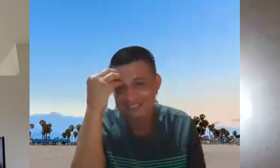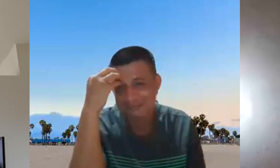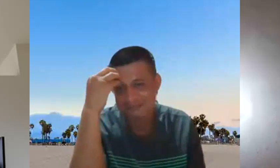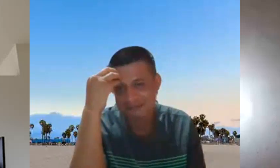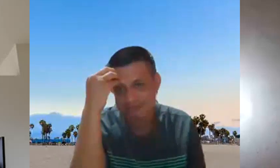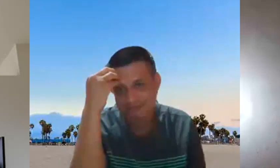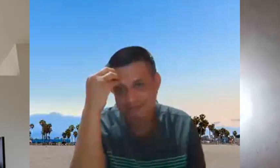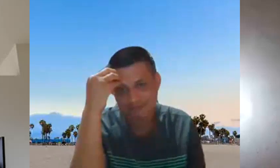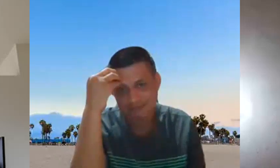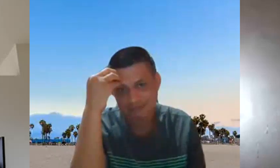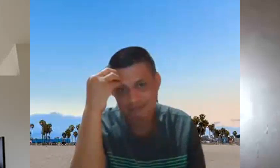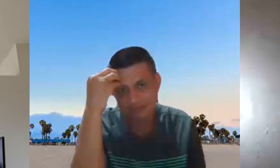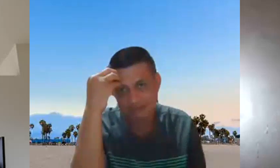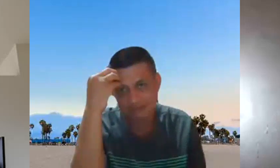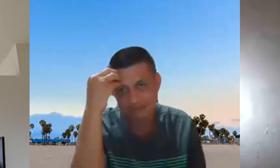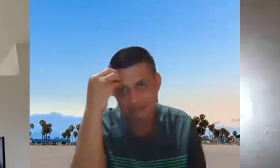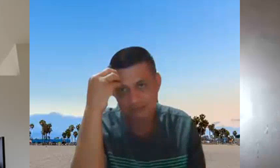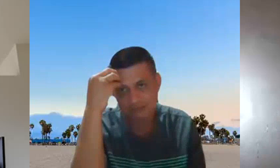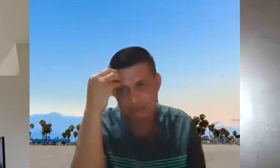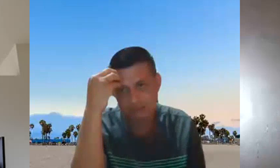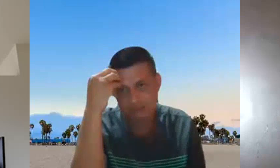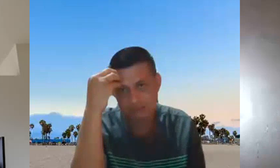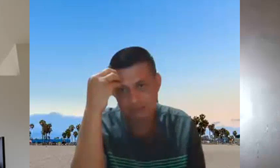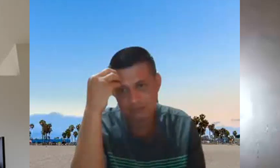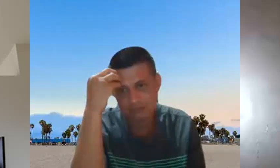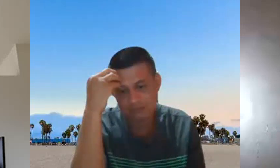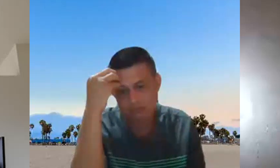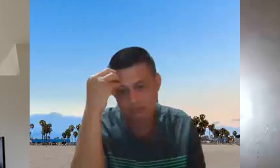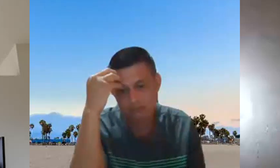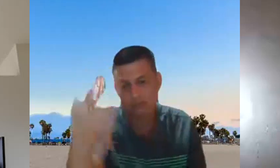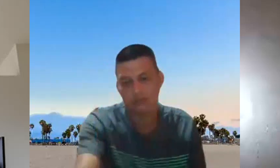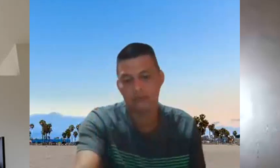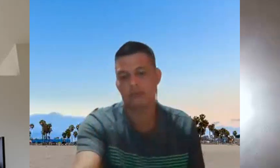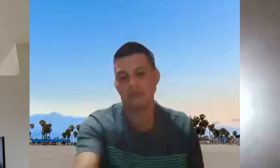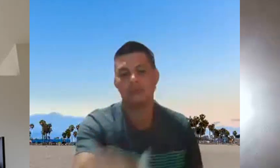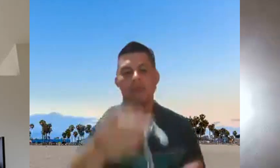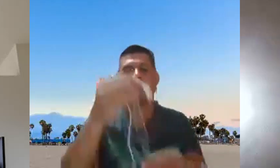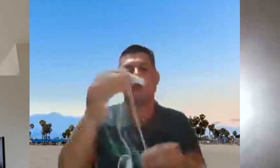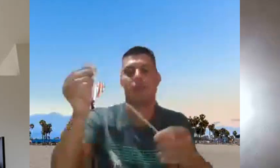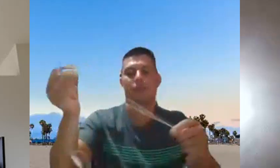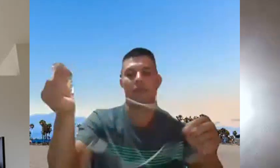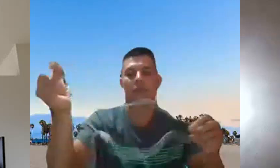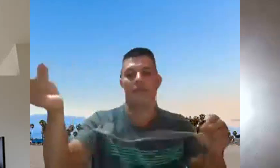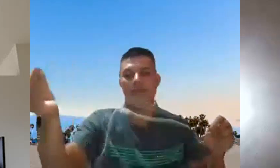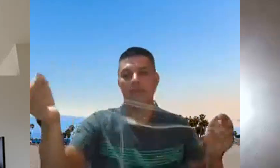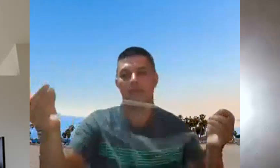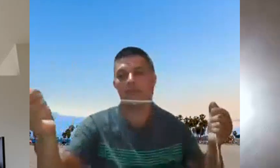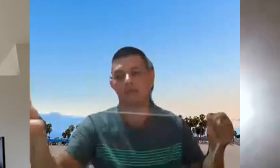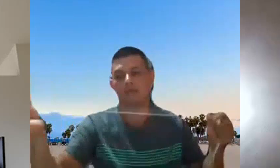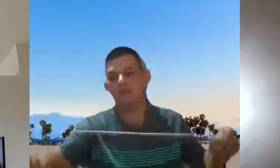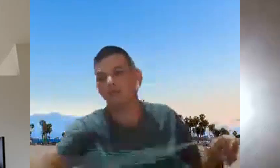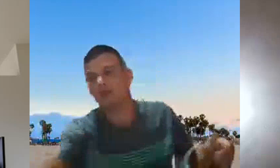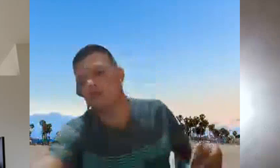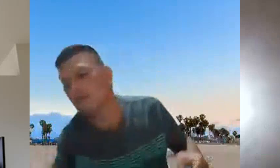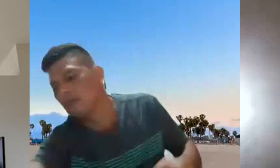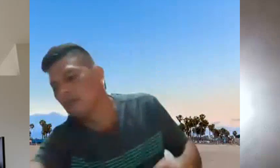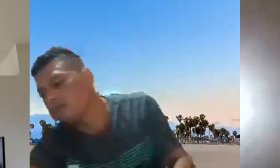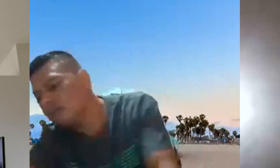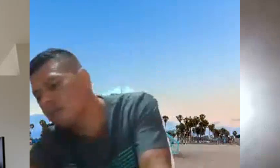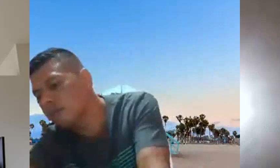una consulta. Dígame. Lo que refiere a física de la unidad 2, hay el foro, una actividad